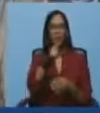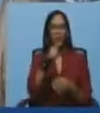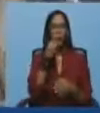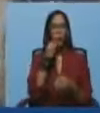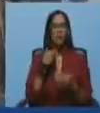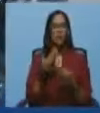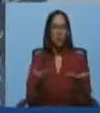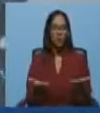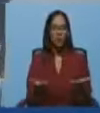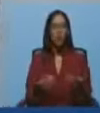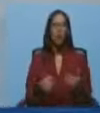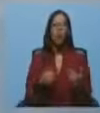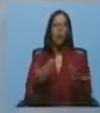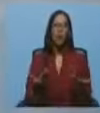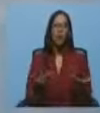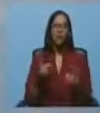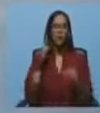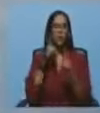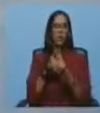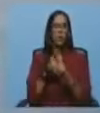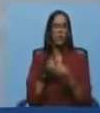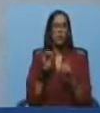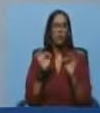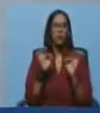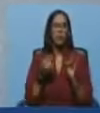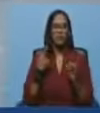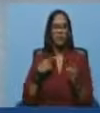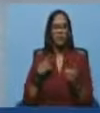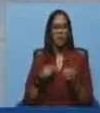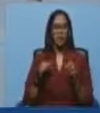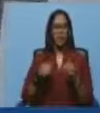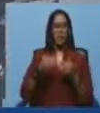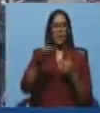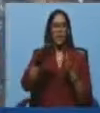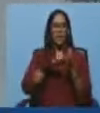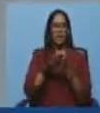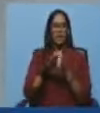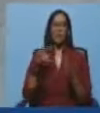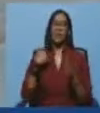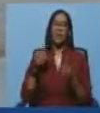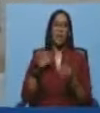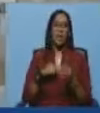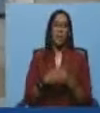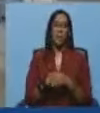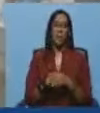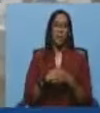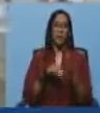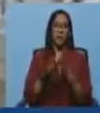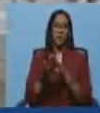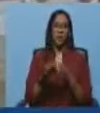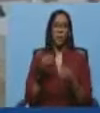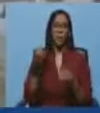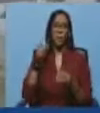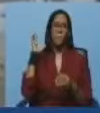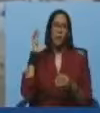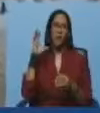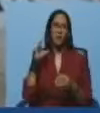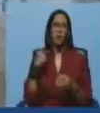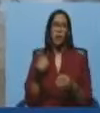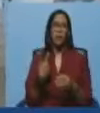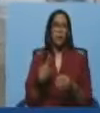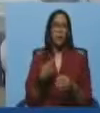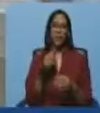dio. ¿Cuáles son los retos justamente que tenemos de aquí en adelante? No, yo creo que tenemos retos extraordinarios como país. Lo primero